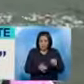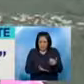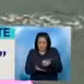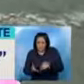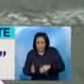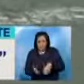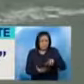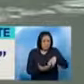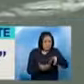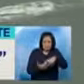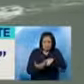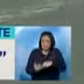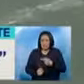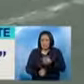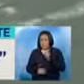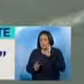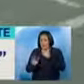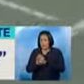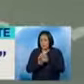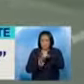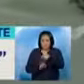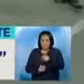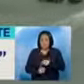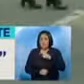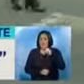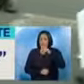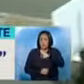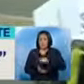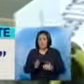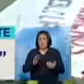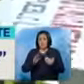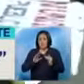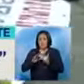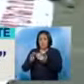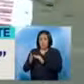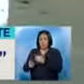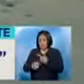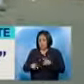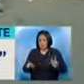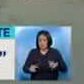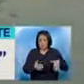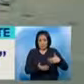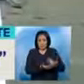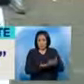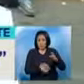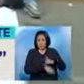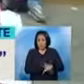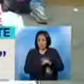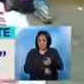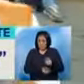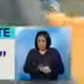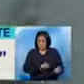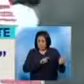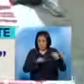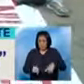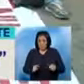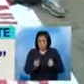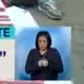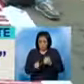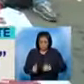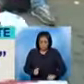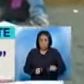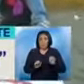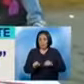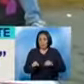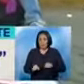están pintando. Por ejemplo, acá está el cartel de las señoritas de Pueblo Libre, que han llegado desde muy temprano. Señora, ¿ha venido acompañada de su hijita el día de hoy?